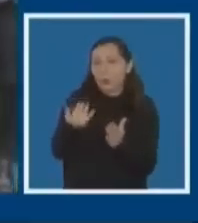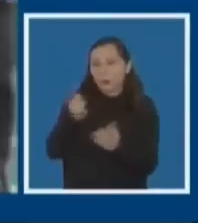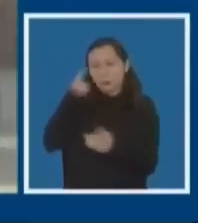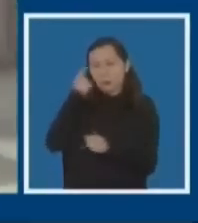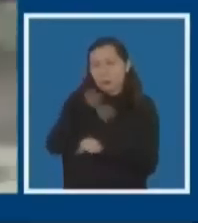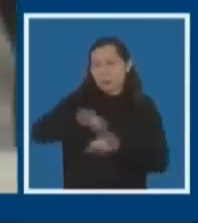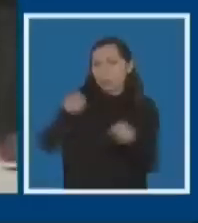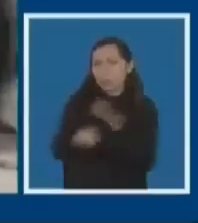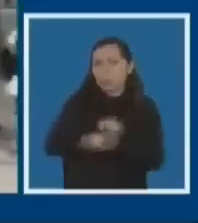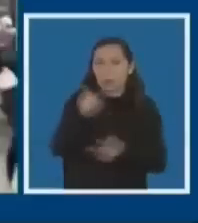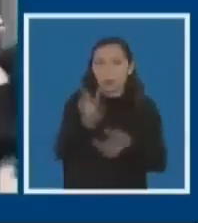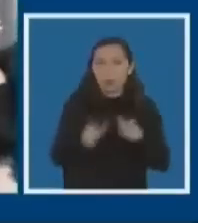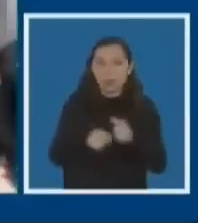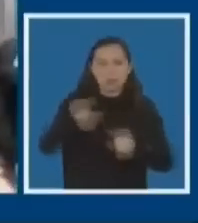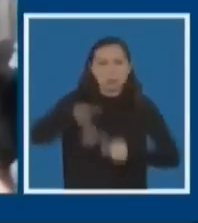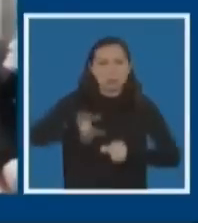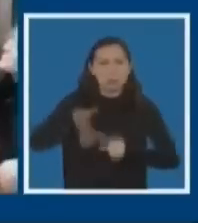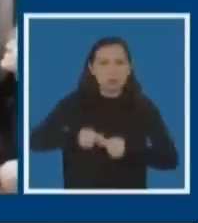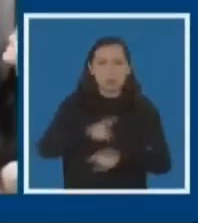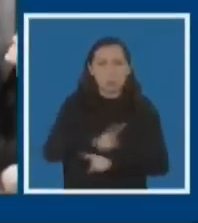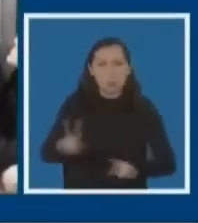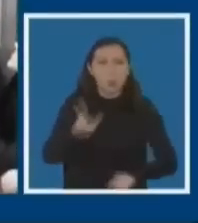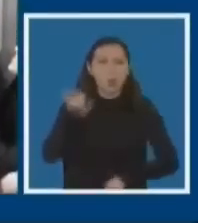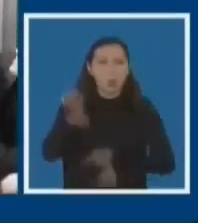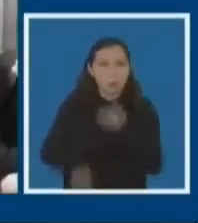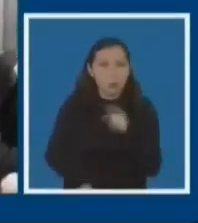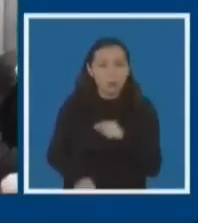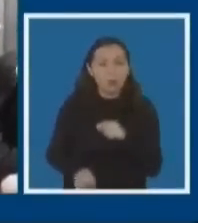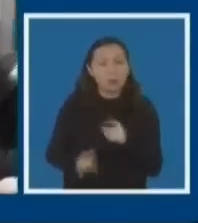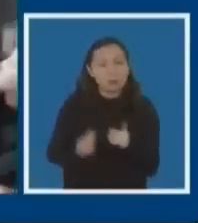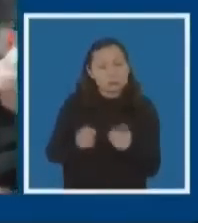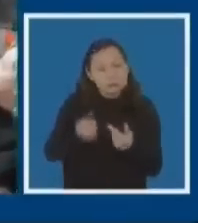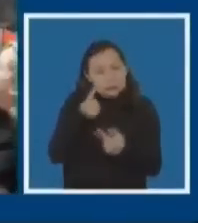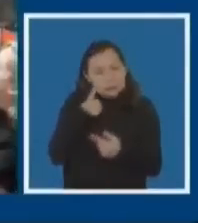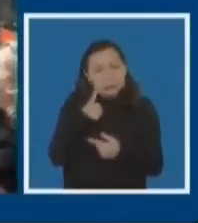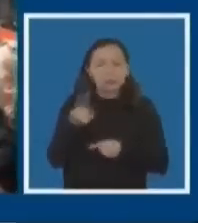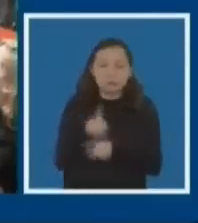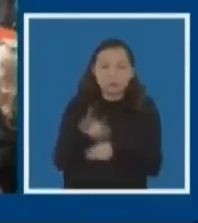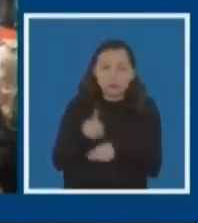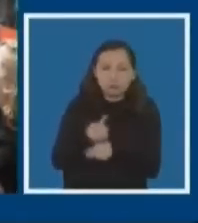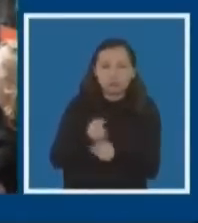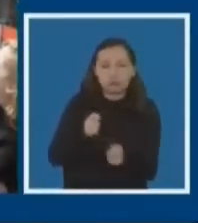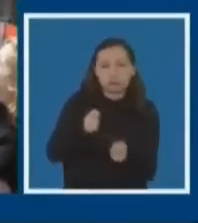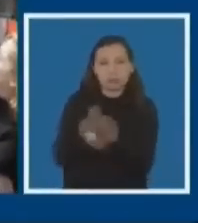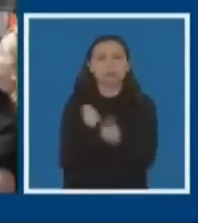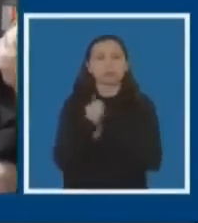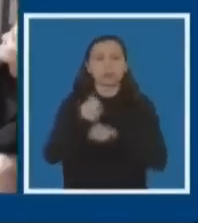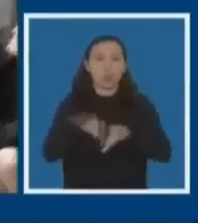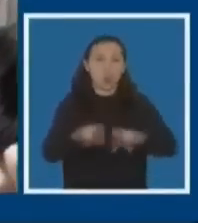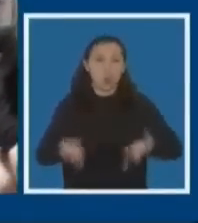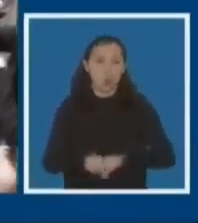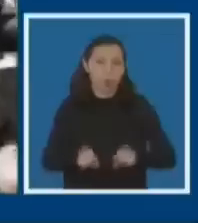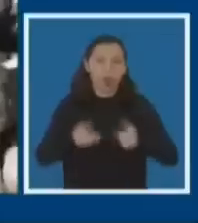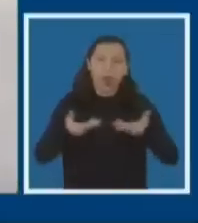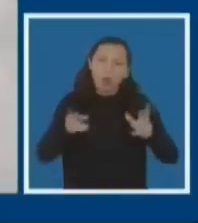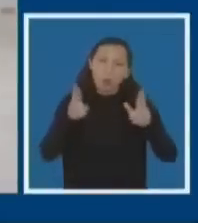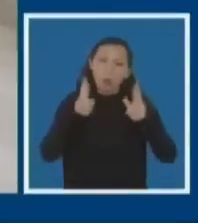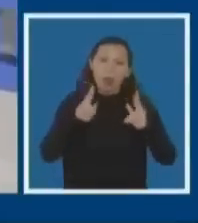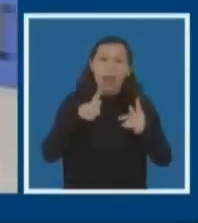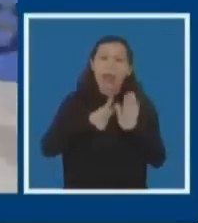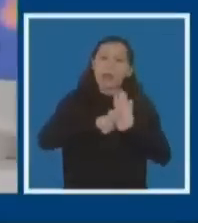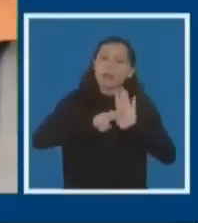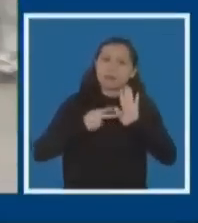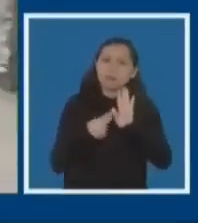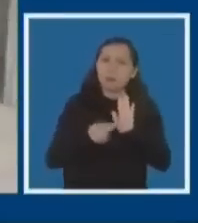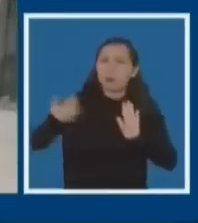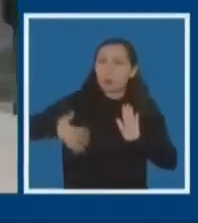pensó imposible y las personas que estaban en contra de esta iniciativa cruzaron el charco, estuvieron dispuestas a conversar y pudimos llegar a grandes acuerdos y esperamos que este sea el espíritu de reformas